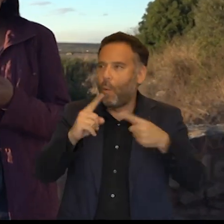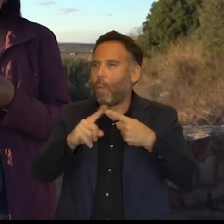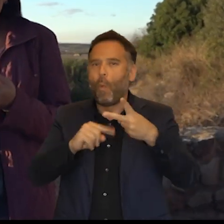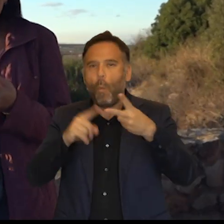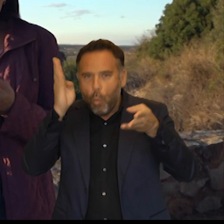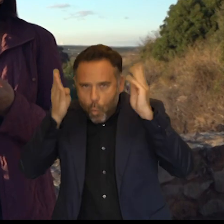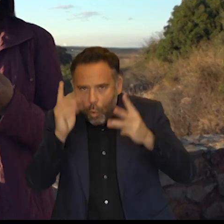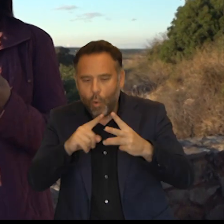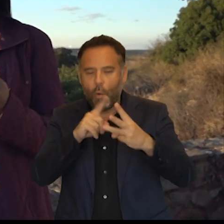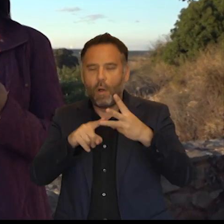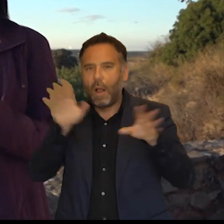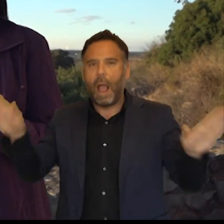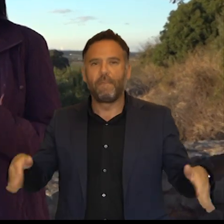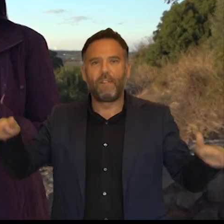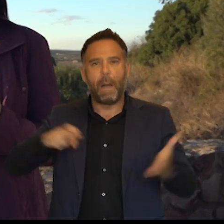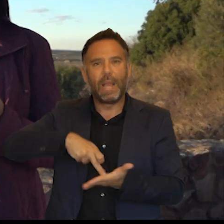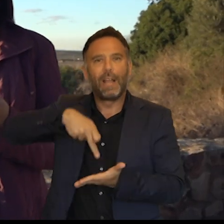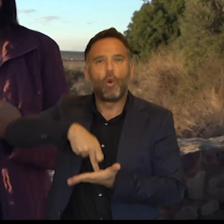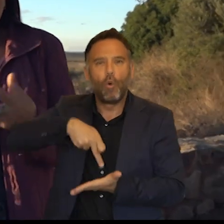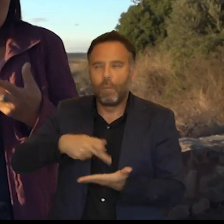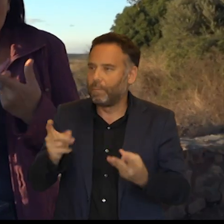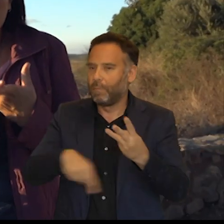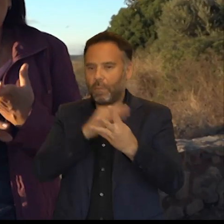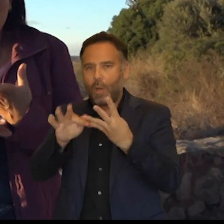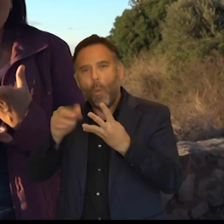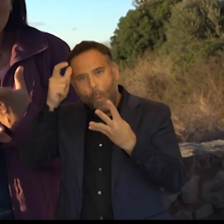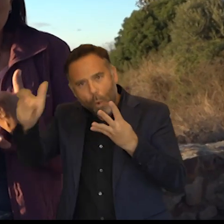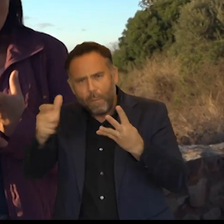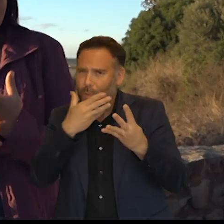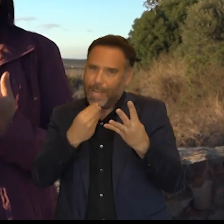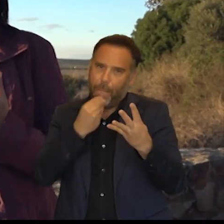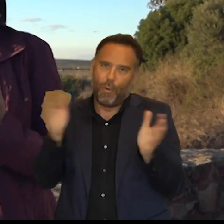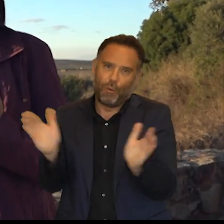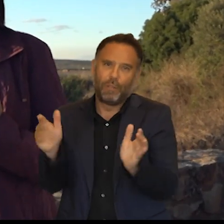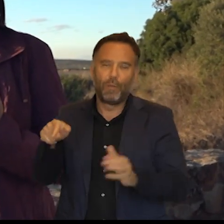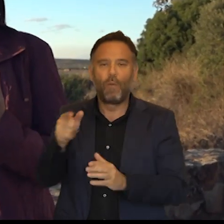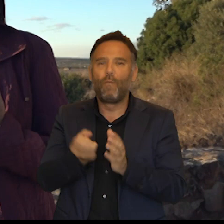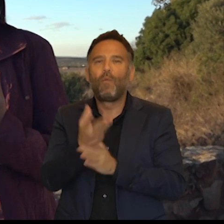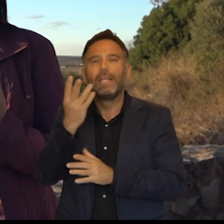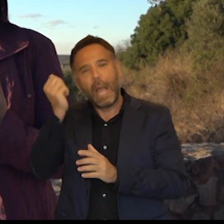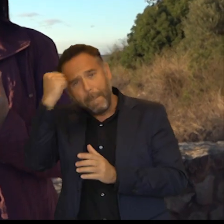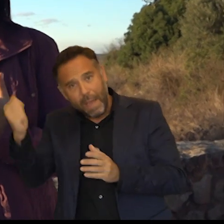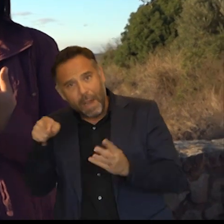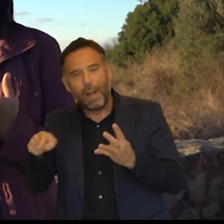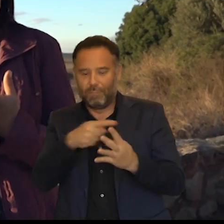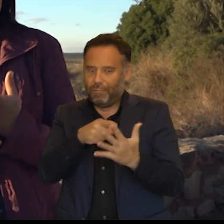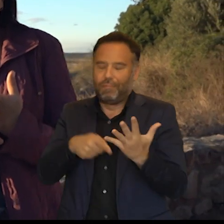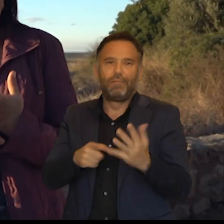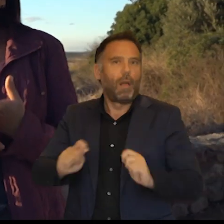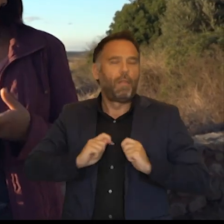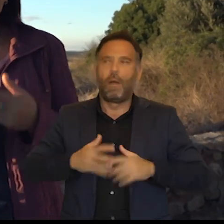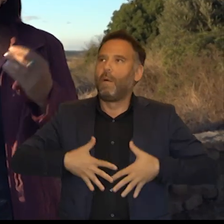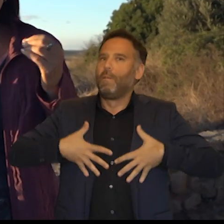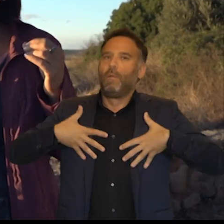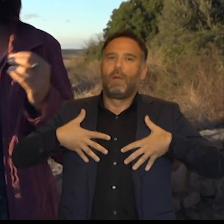los burritos, ahora los flamencos y después el pueblecito tan bonito que tenemos aquí en Fuente de